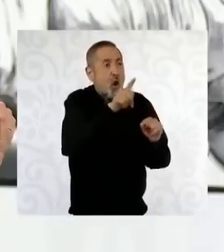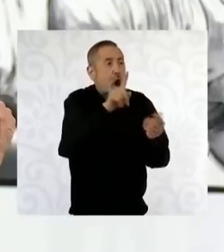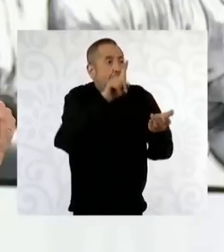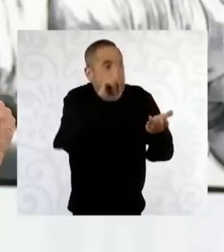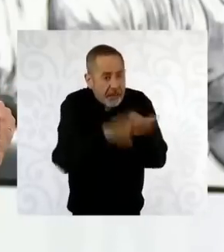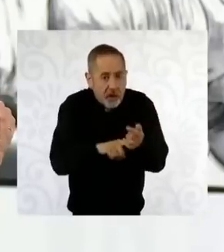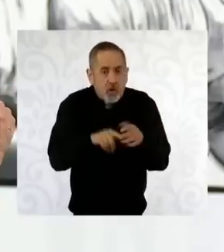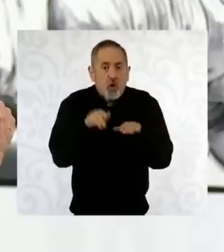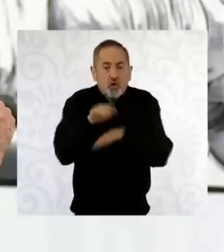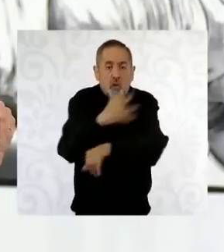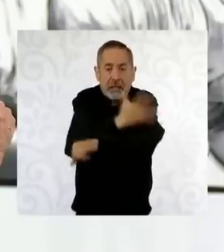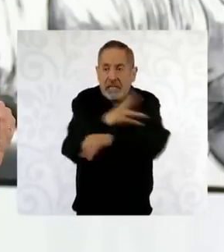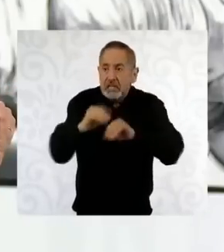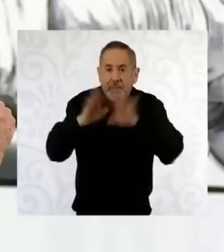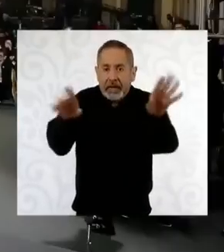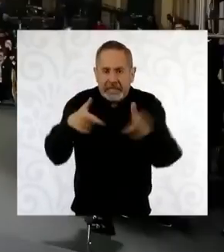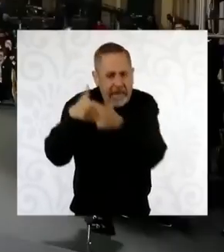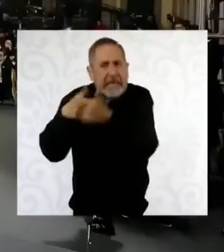cosas.